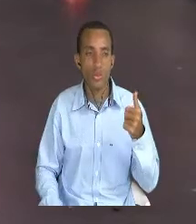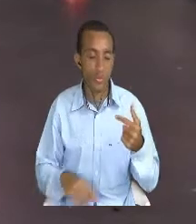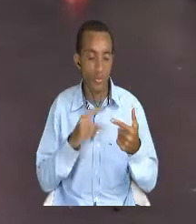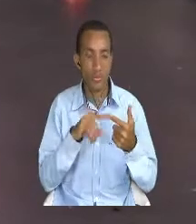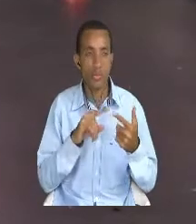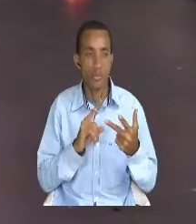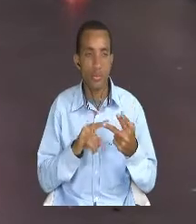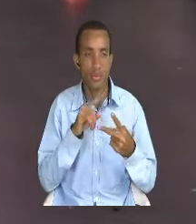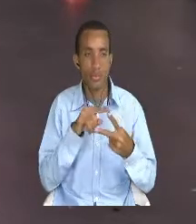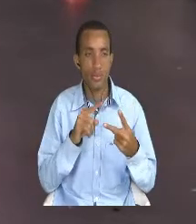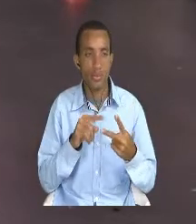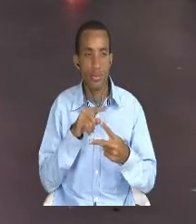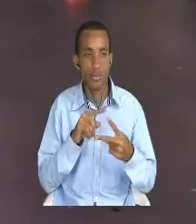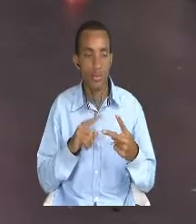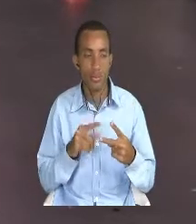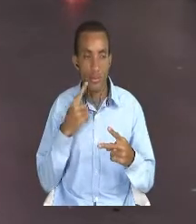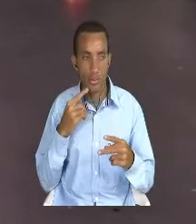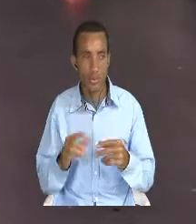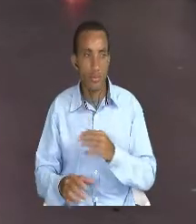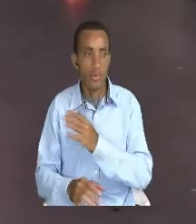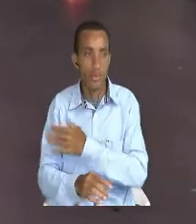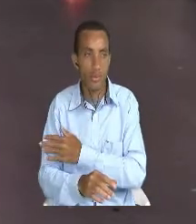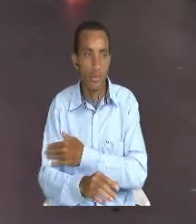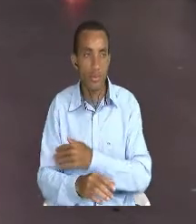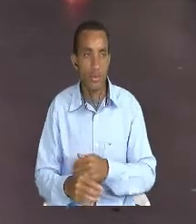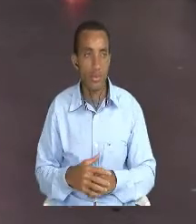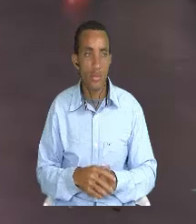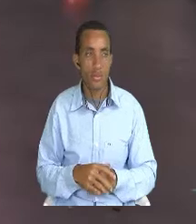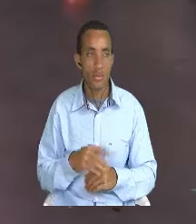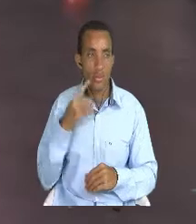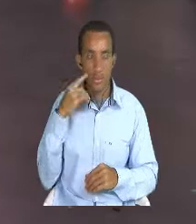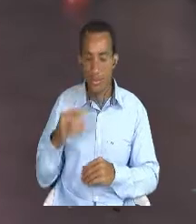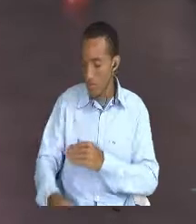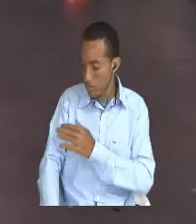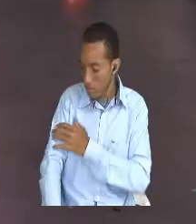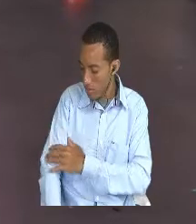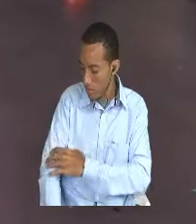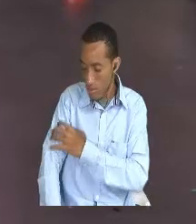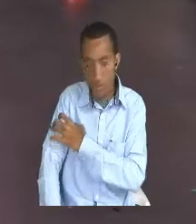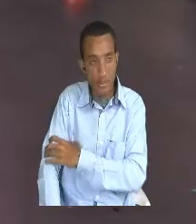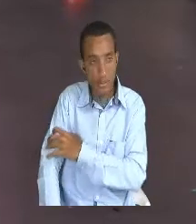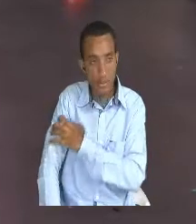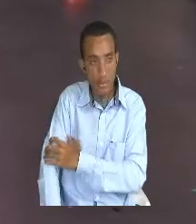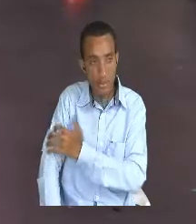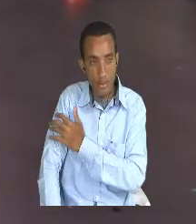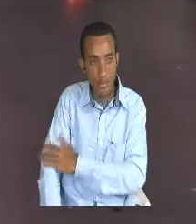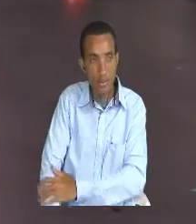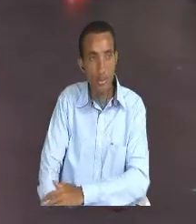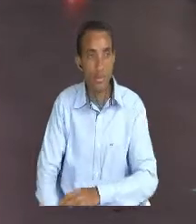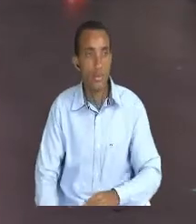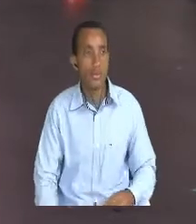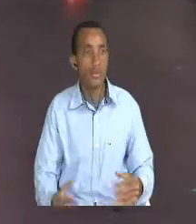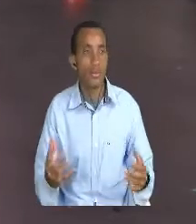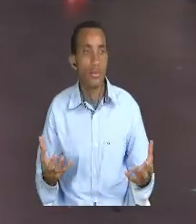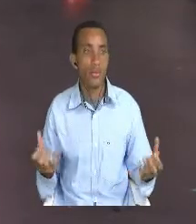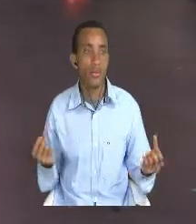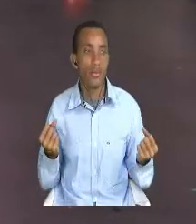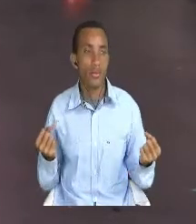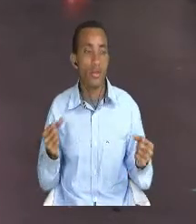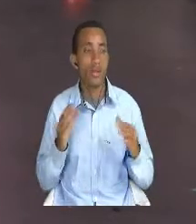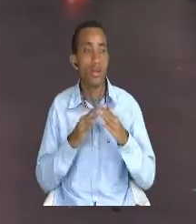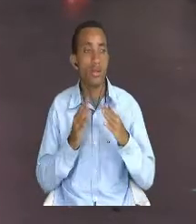tren superior o un ejercicio de brazos. Vamos a trabajar lo que es el músculo del bíceps, ¿sí? Lo vamos a trabajar con mancuernas, pero allá en sus casas